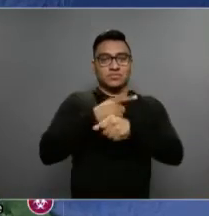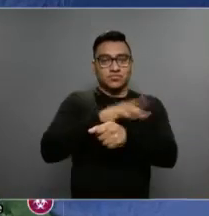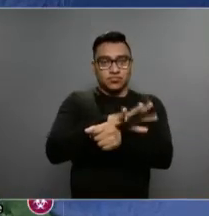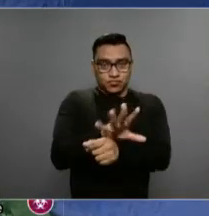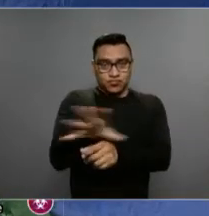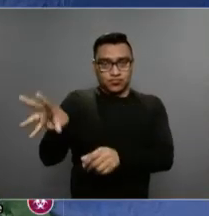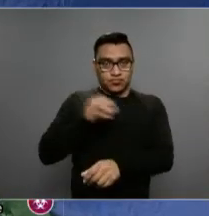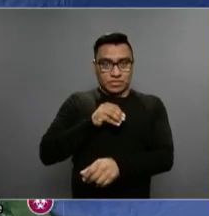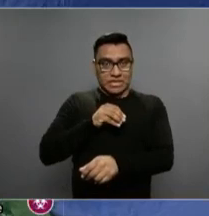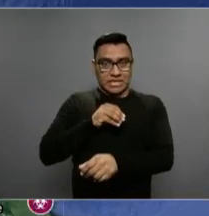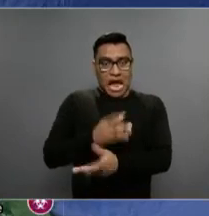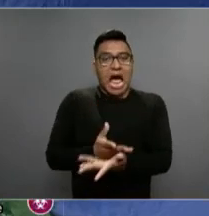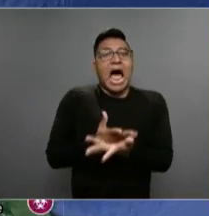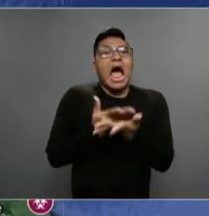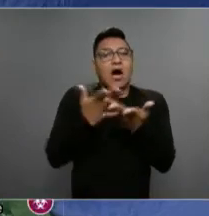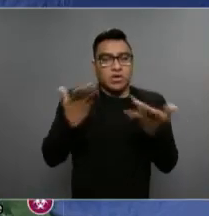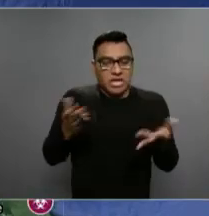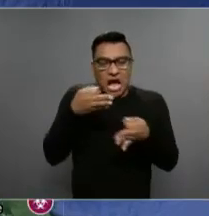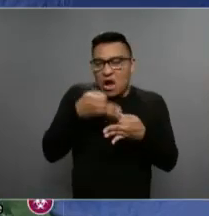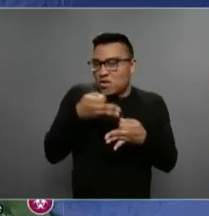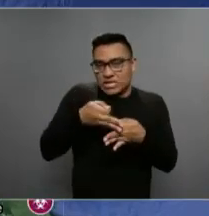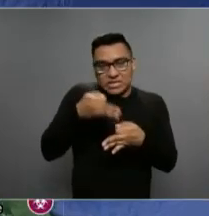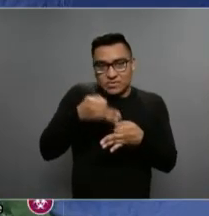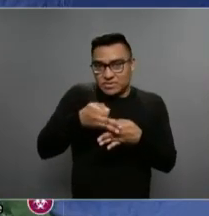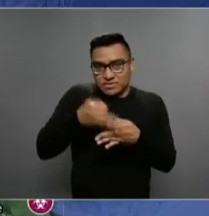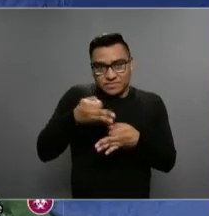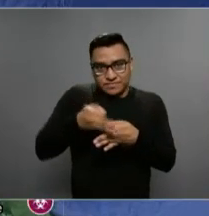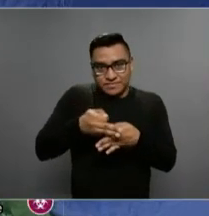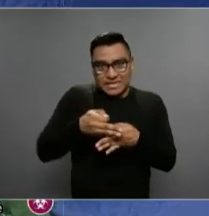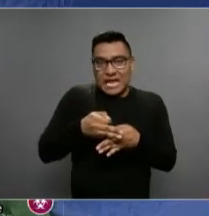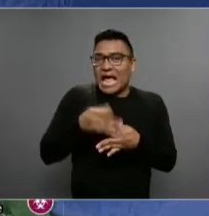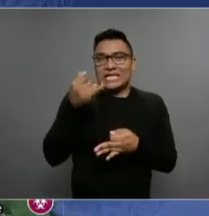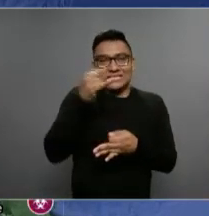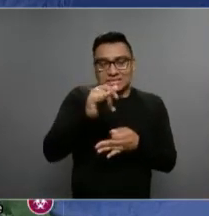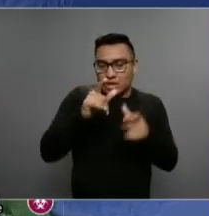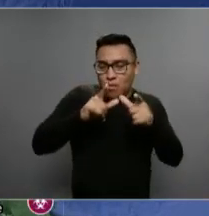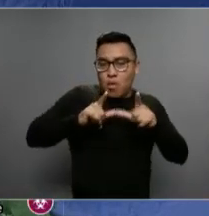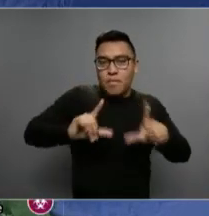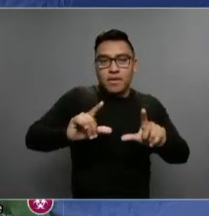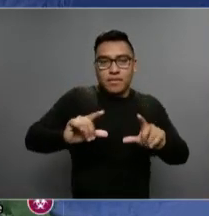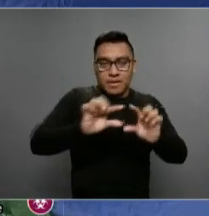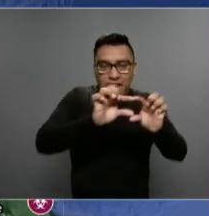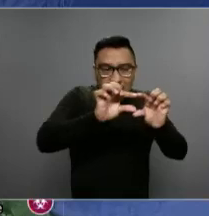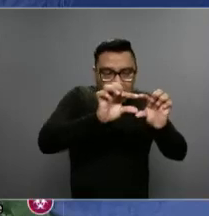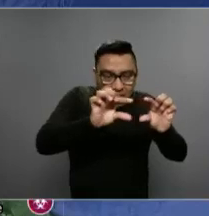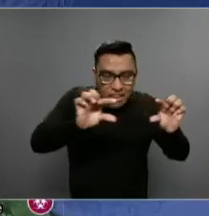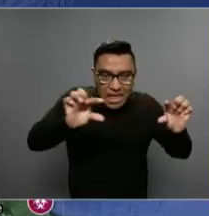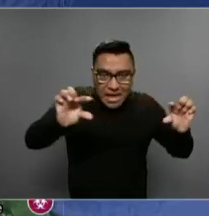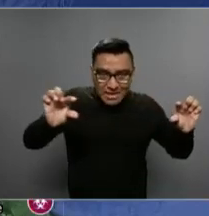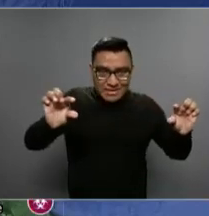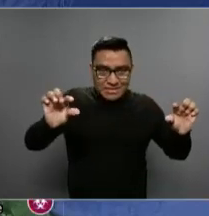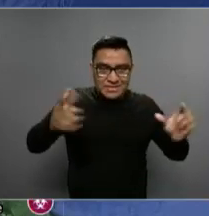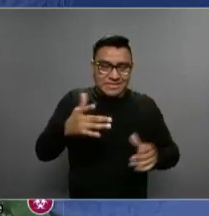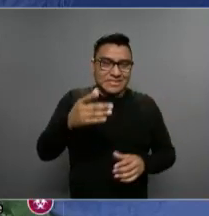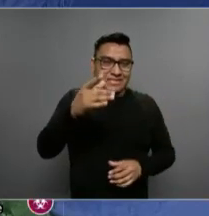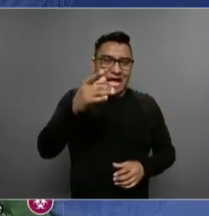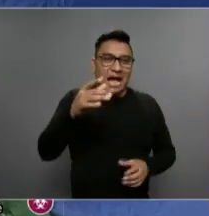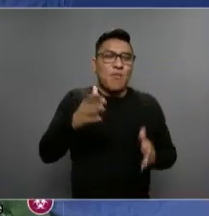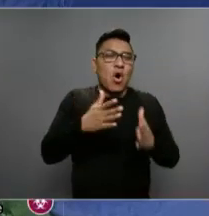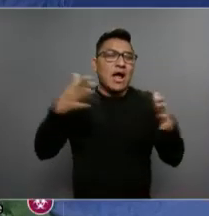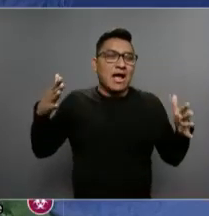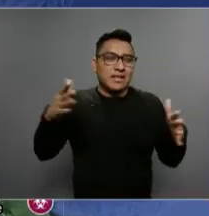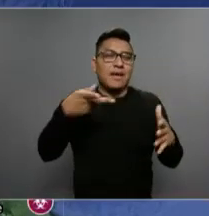real. Así está ligado, y luego pues la liga es más o menos grande, por eso es que le doy esa